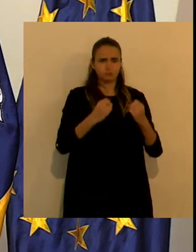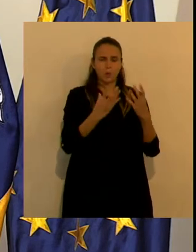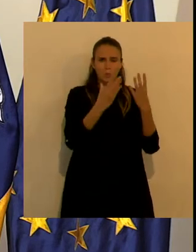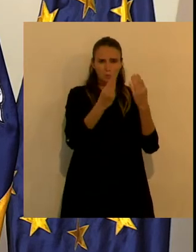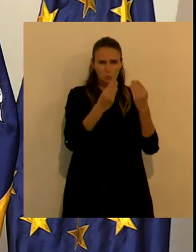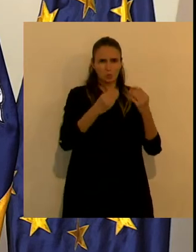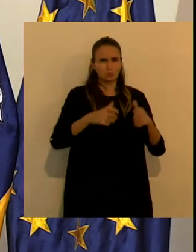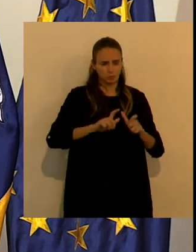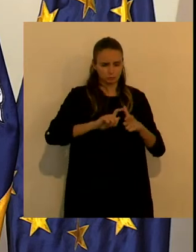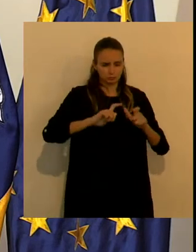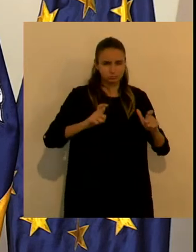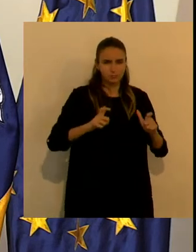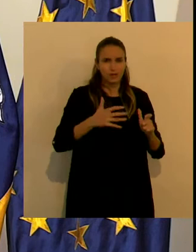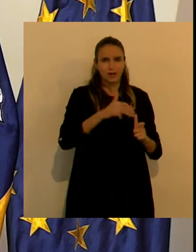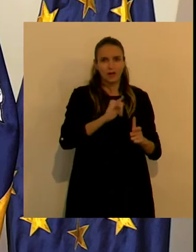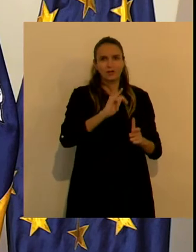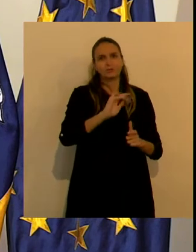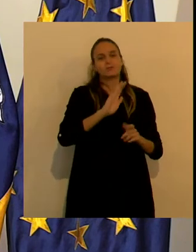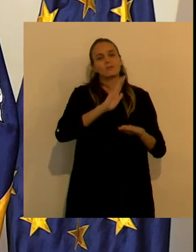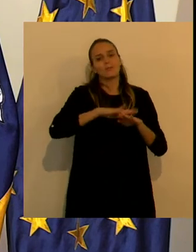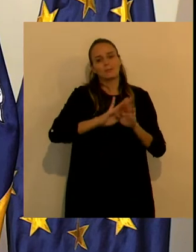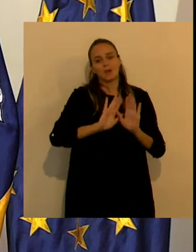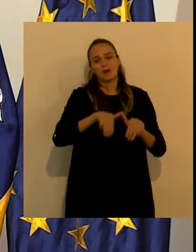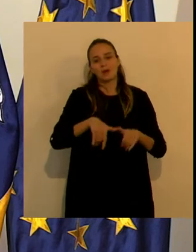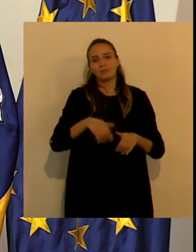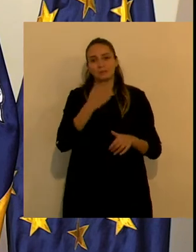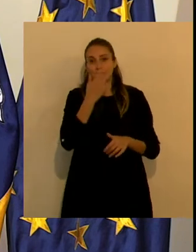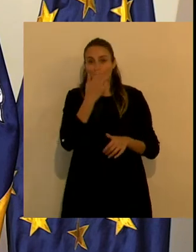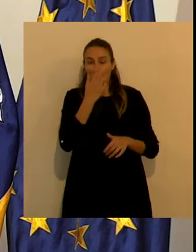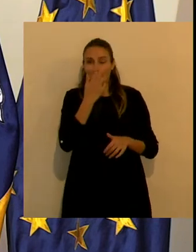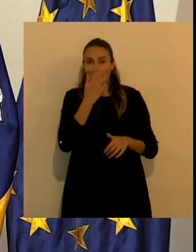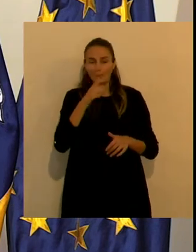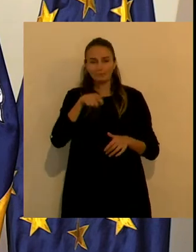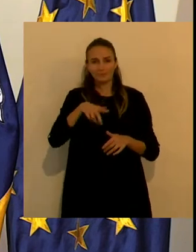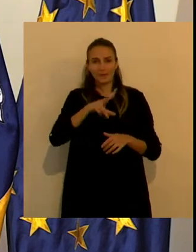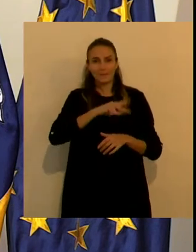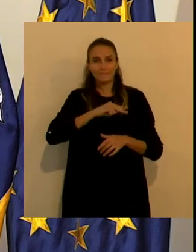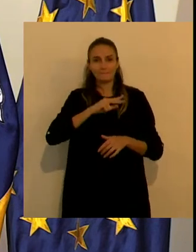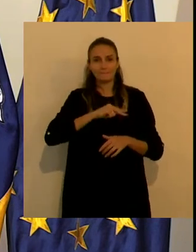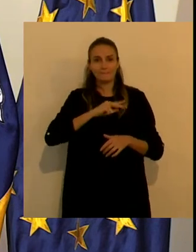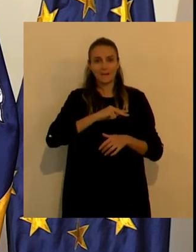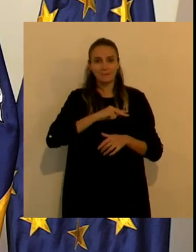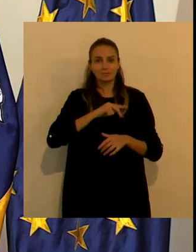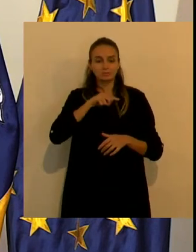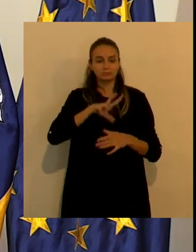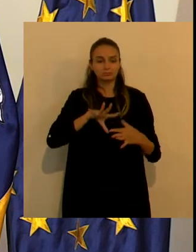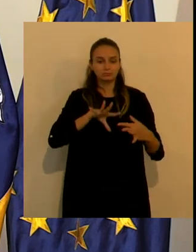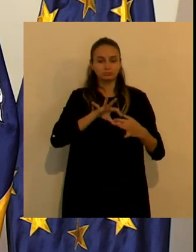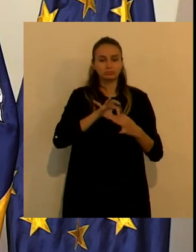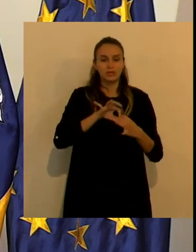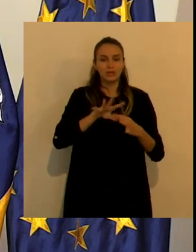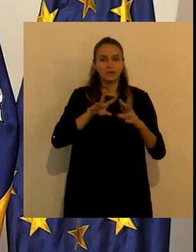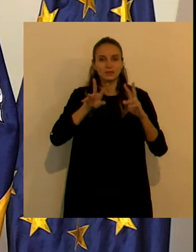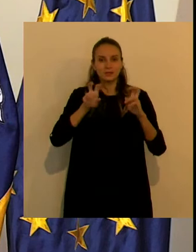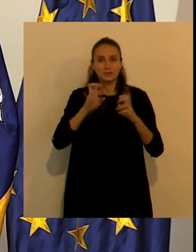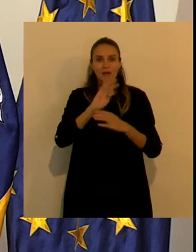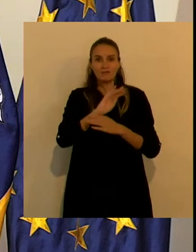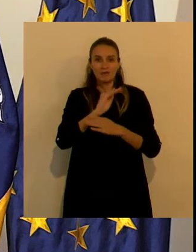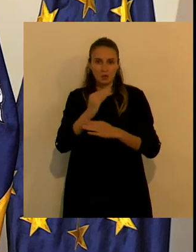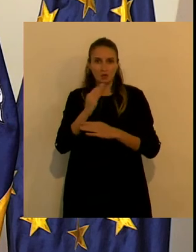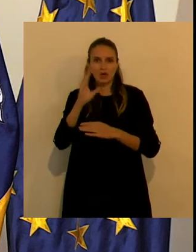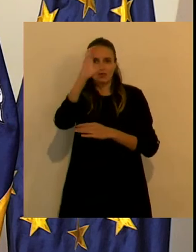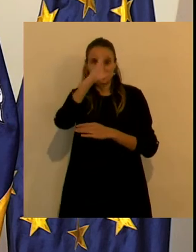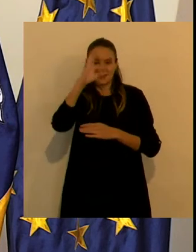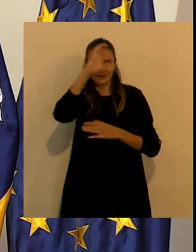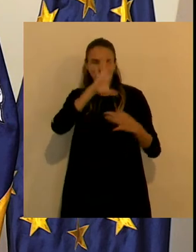de investigación del centro se relacionan pues, con otros premios Nobel, con otras figuras de la ciencia, y no les quepa duda